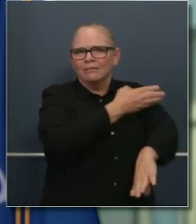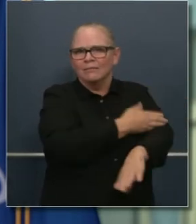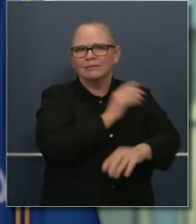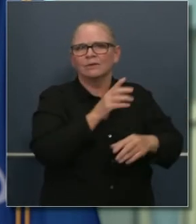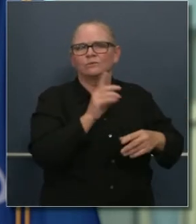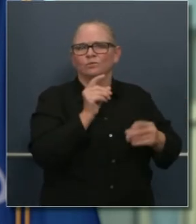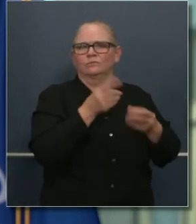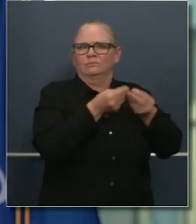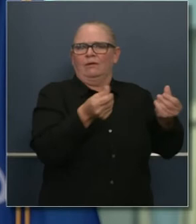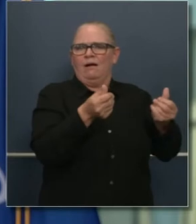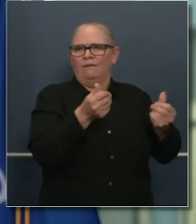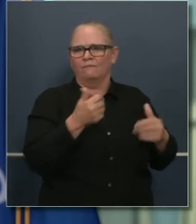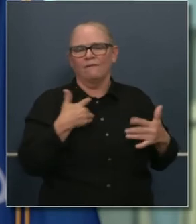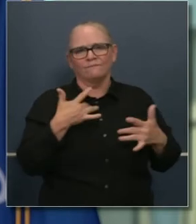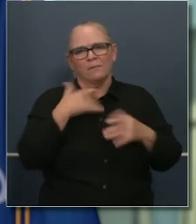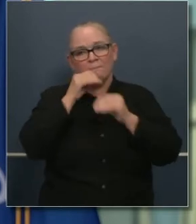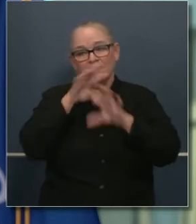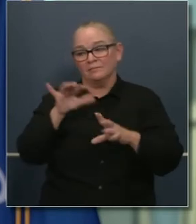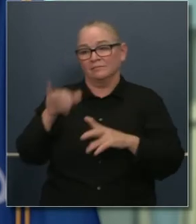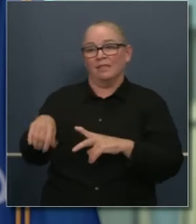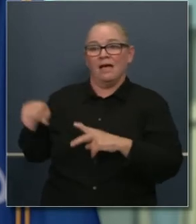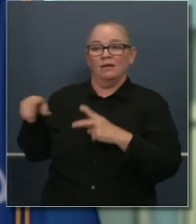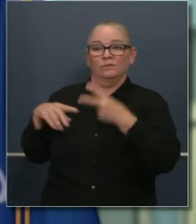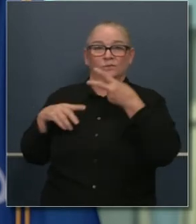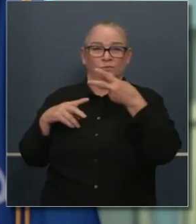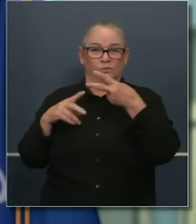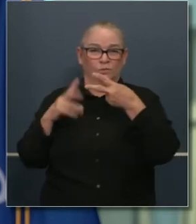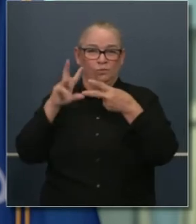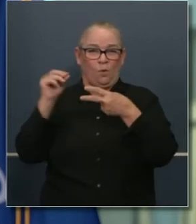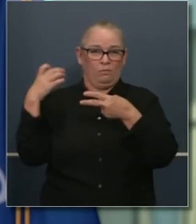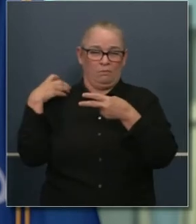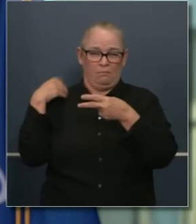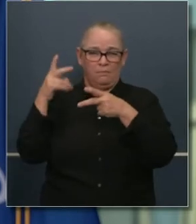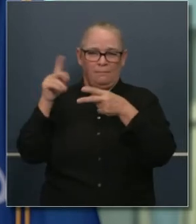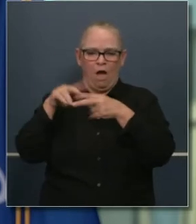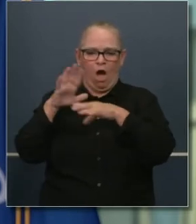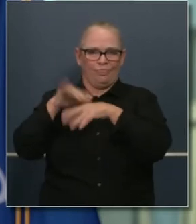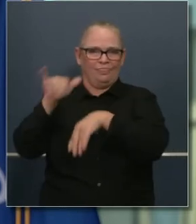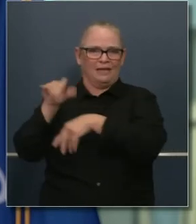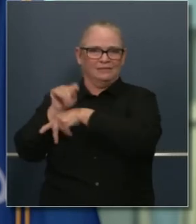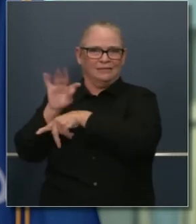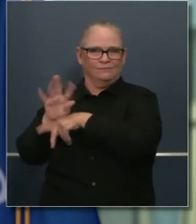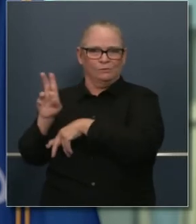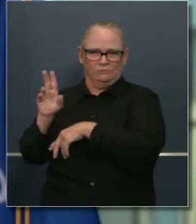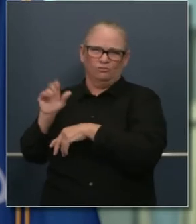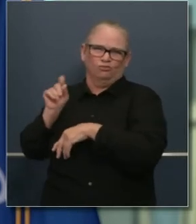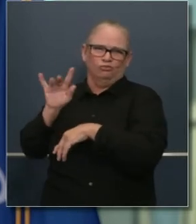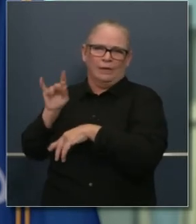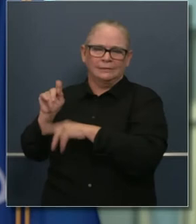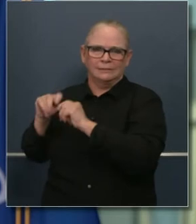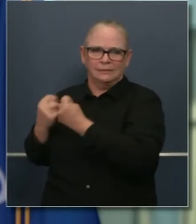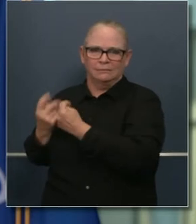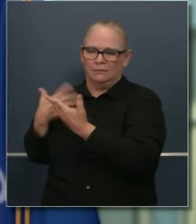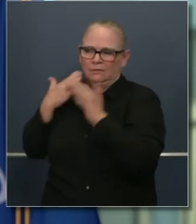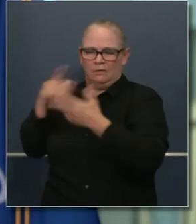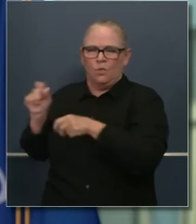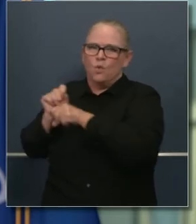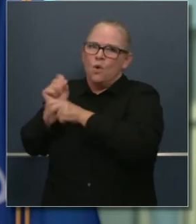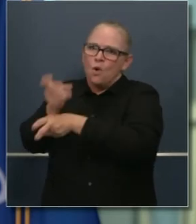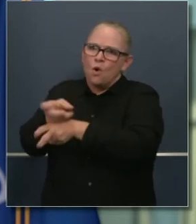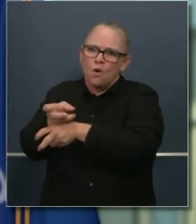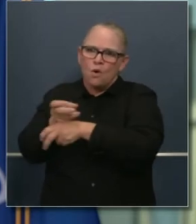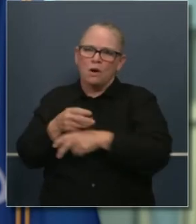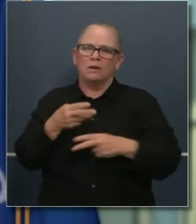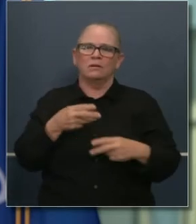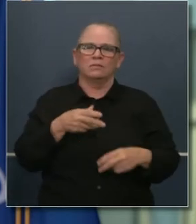del esfuerzo de este equipo operativo con su pericia tan importante y debería yo mencionar a jan